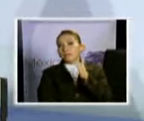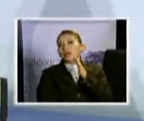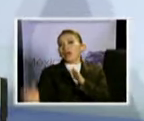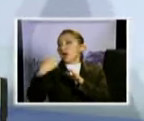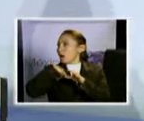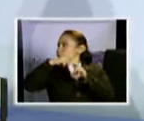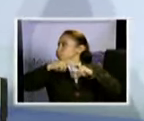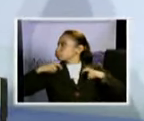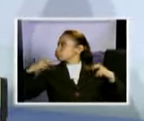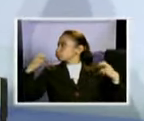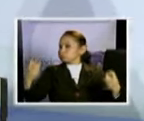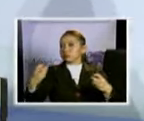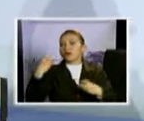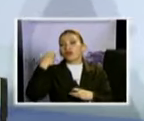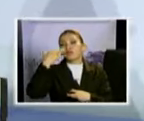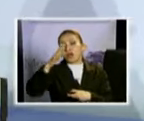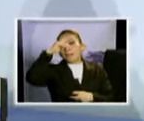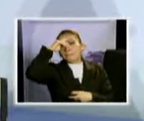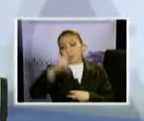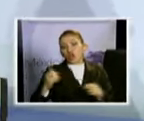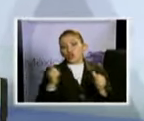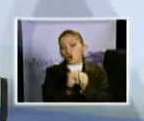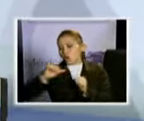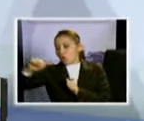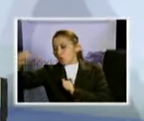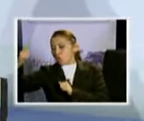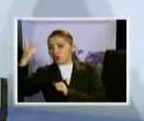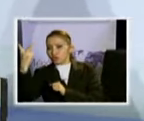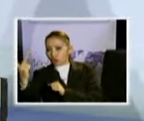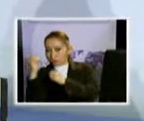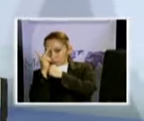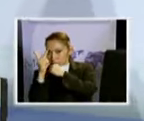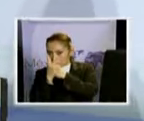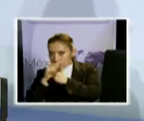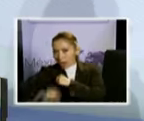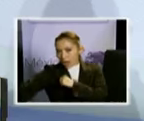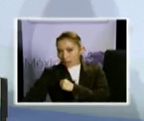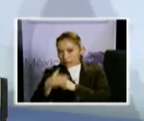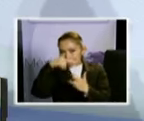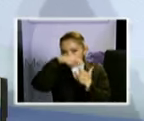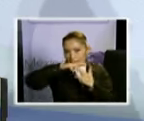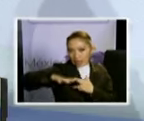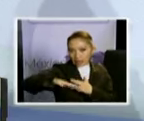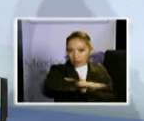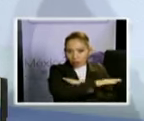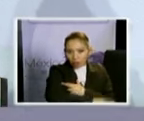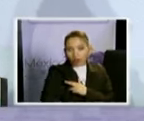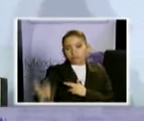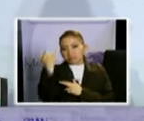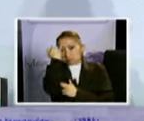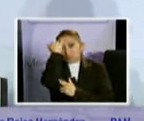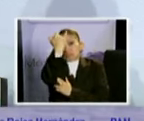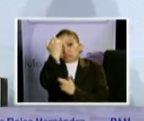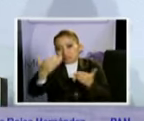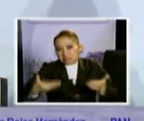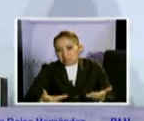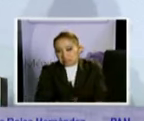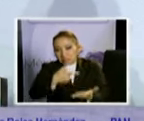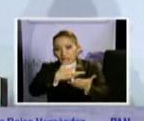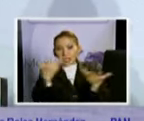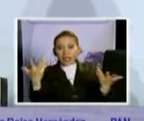el panel, que fue México junto con otros dos países de nuestra región quienes propusieron precisamente